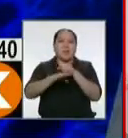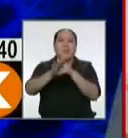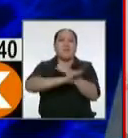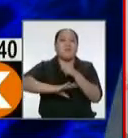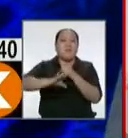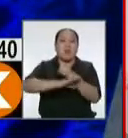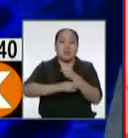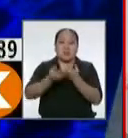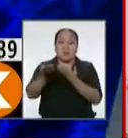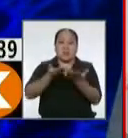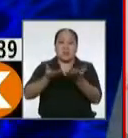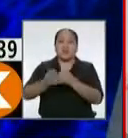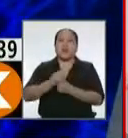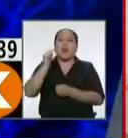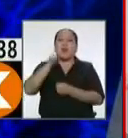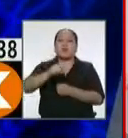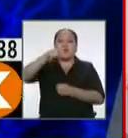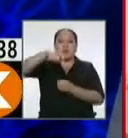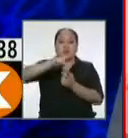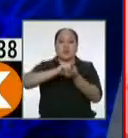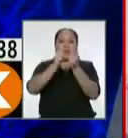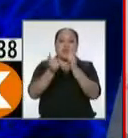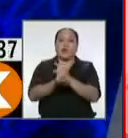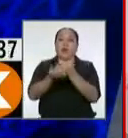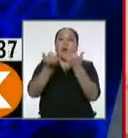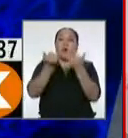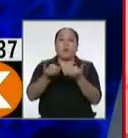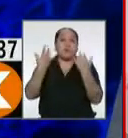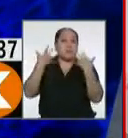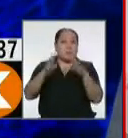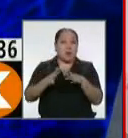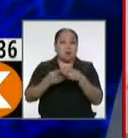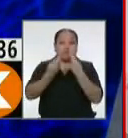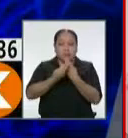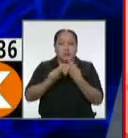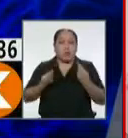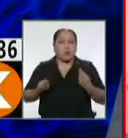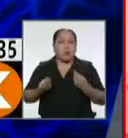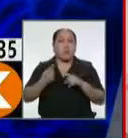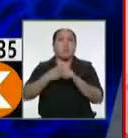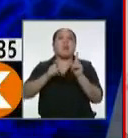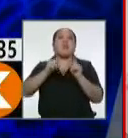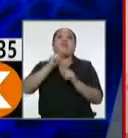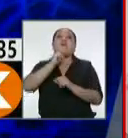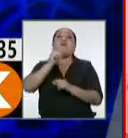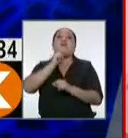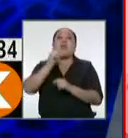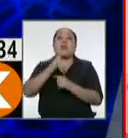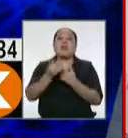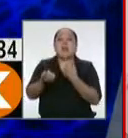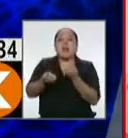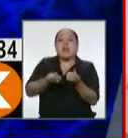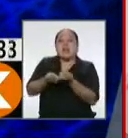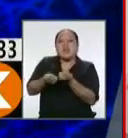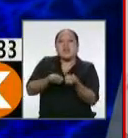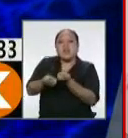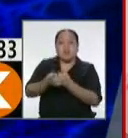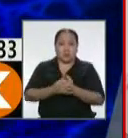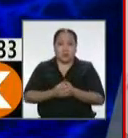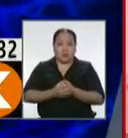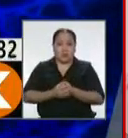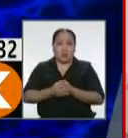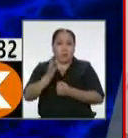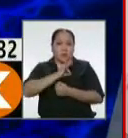del hurto, ¿no? Entonces, en ese momento de polarización, cuando Forsyth quiso salir a los puyazos, terminó muy